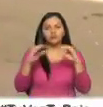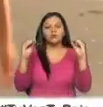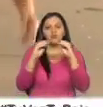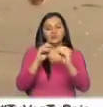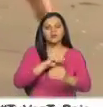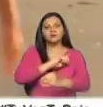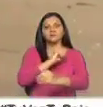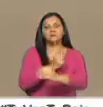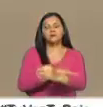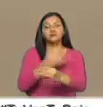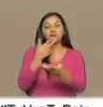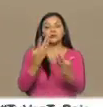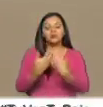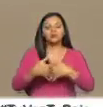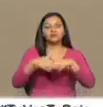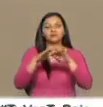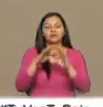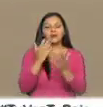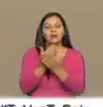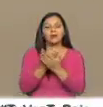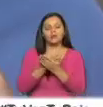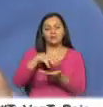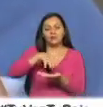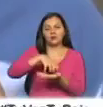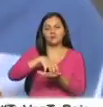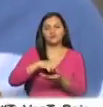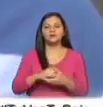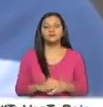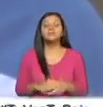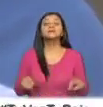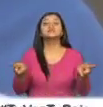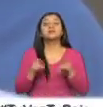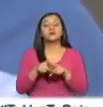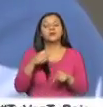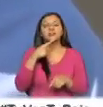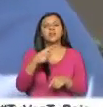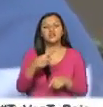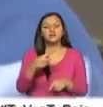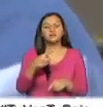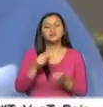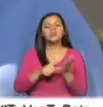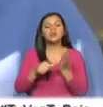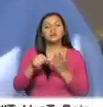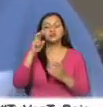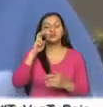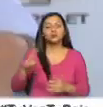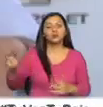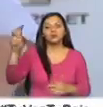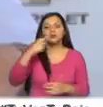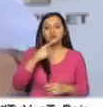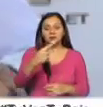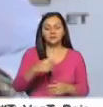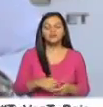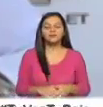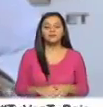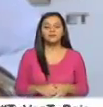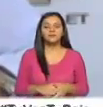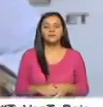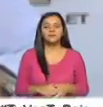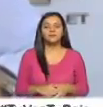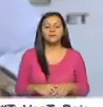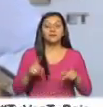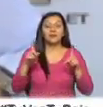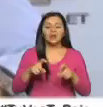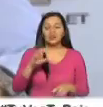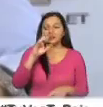esfuerzos para la reactivación económica de esta provincia. Así lo afirmó Fernando Alvarado, ministro de Turismo. Y este Festival